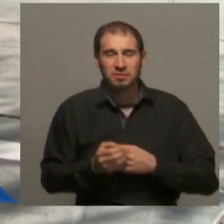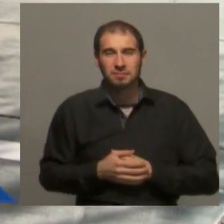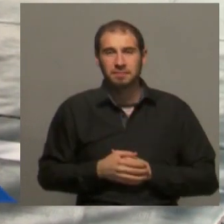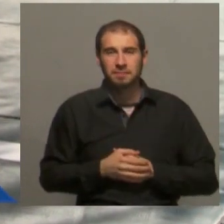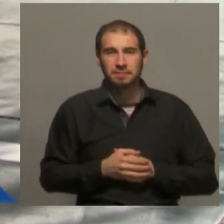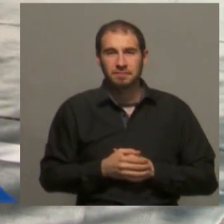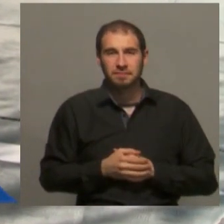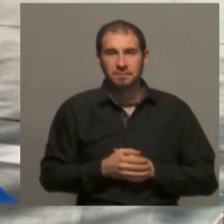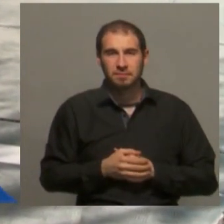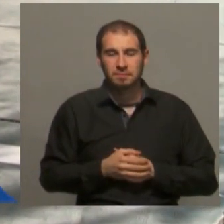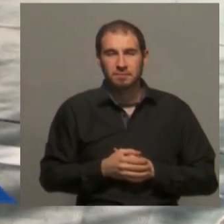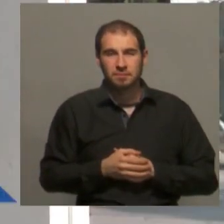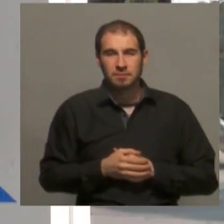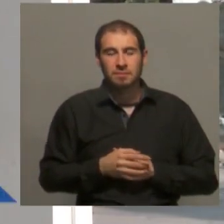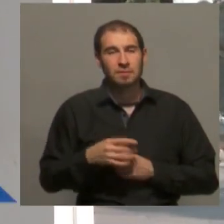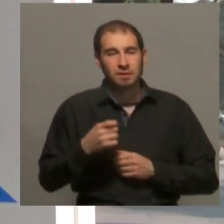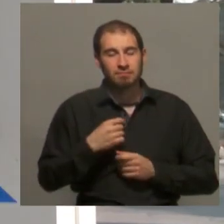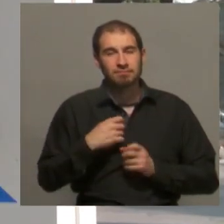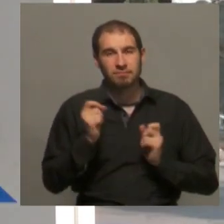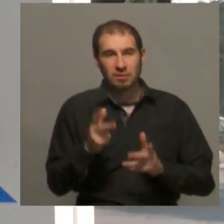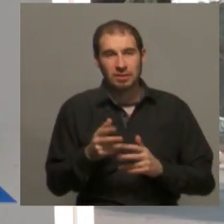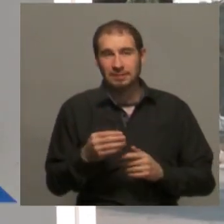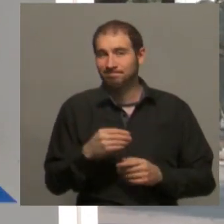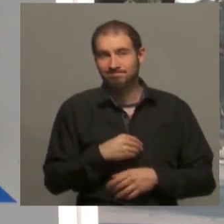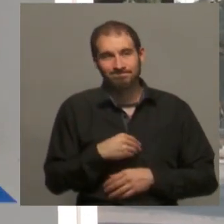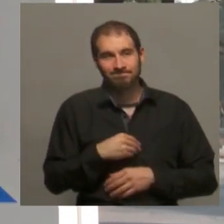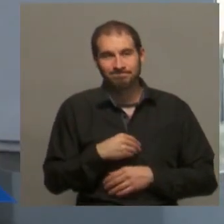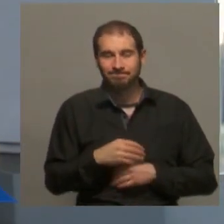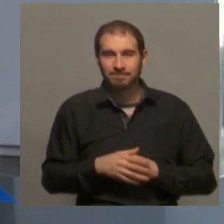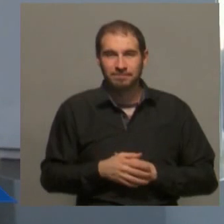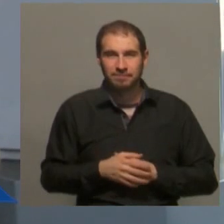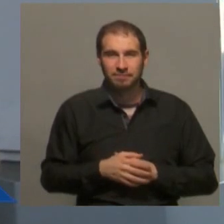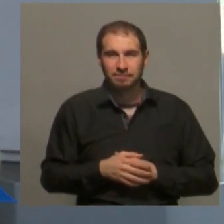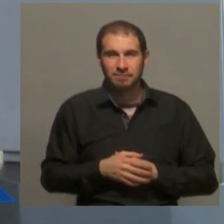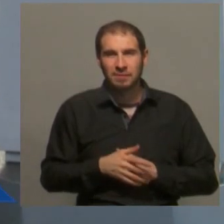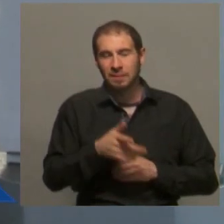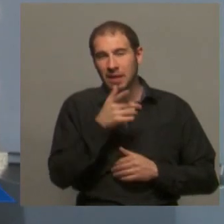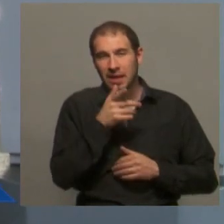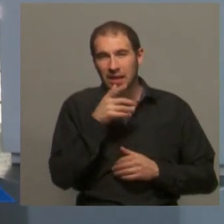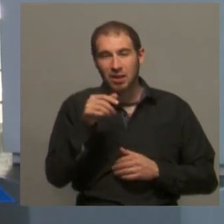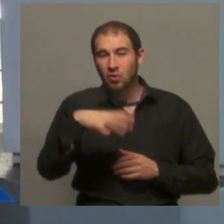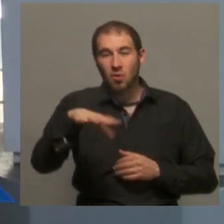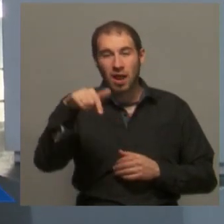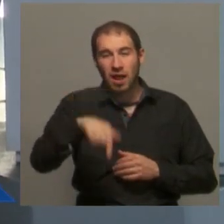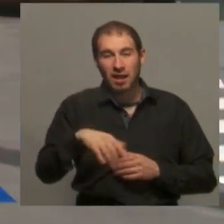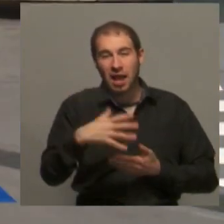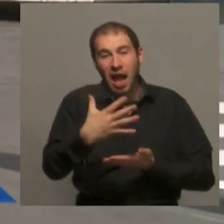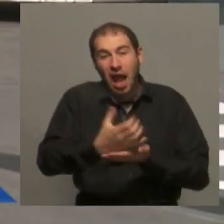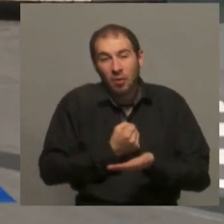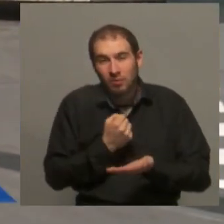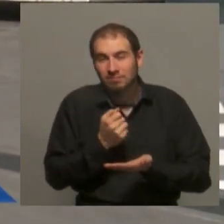Por lo tanto, yo me atrevería a decir que lamentablemente no creo que haya sector que pueda absorber.